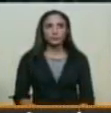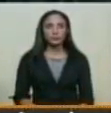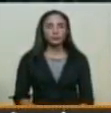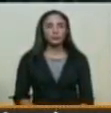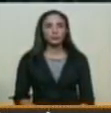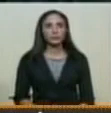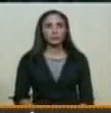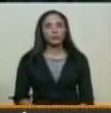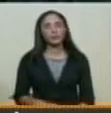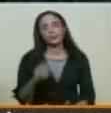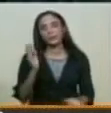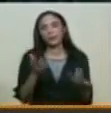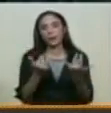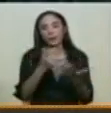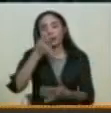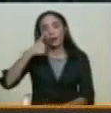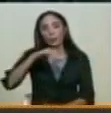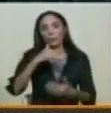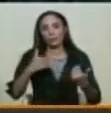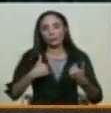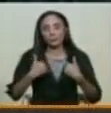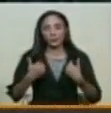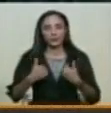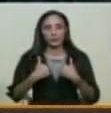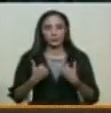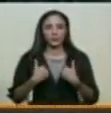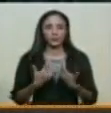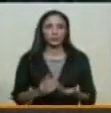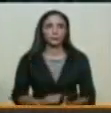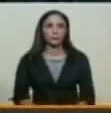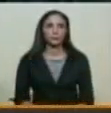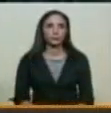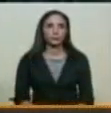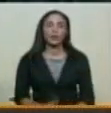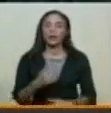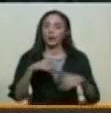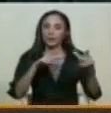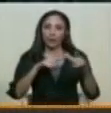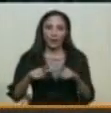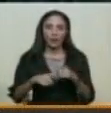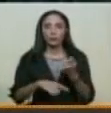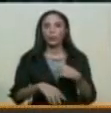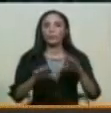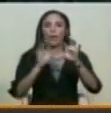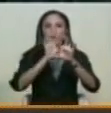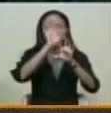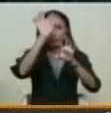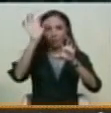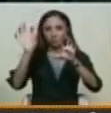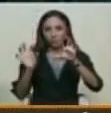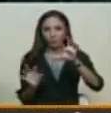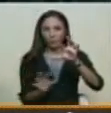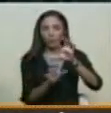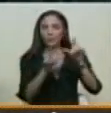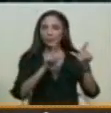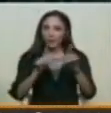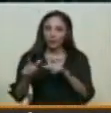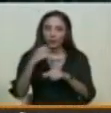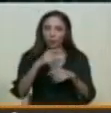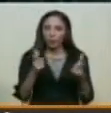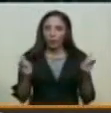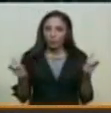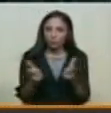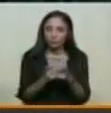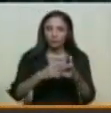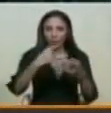sido víctima en los últimos meses. Así que con este mapa ya dibujado, ya establecido, con un sistema de